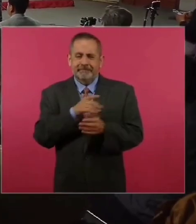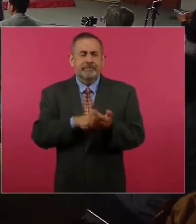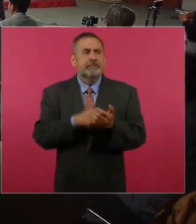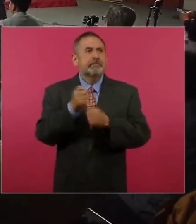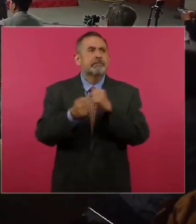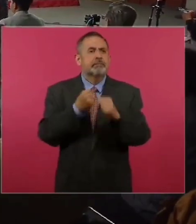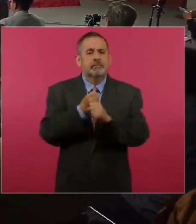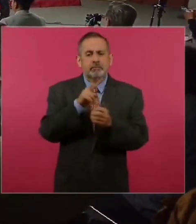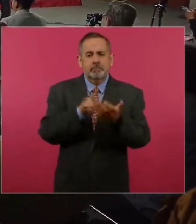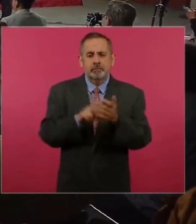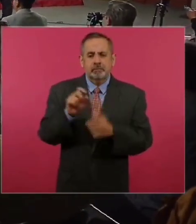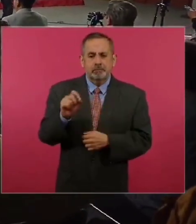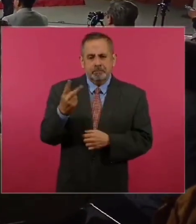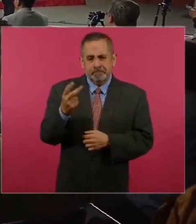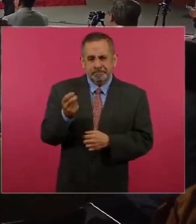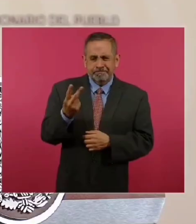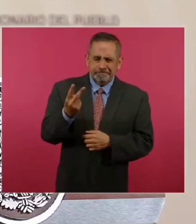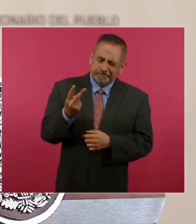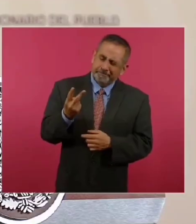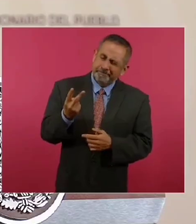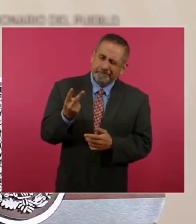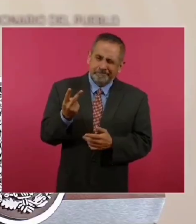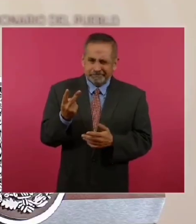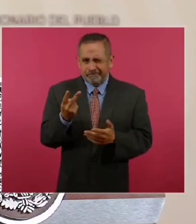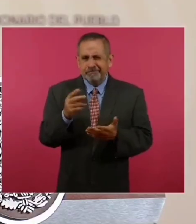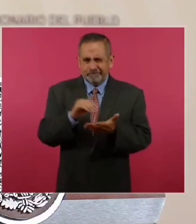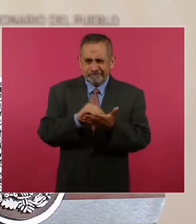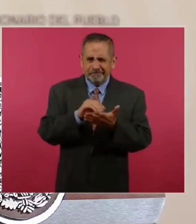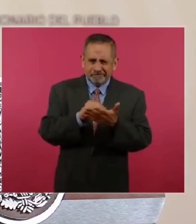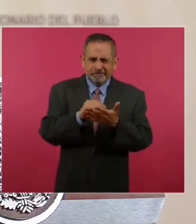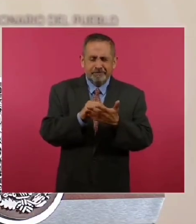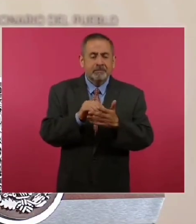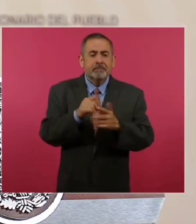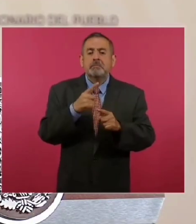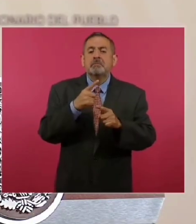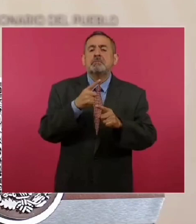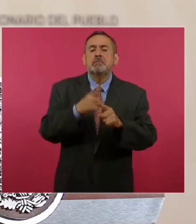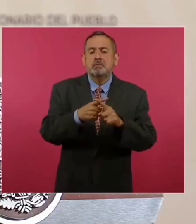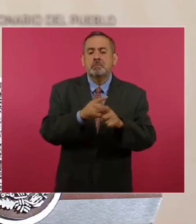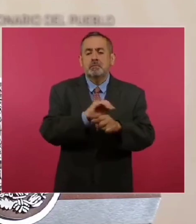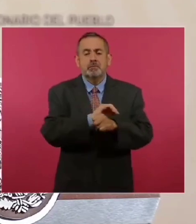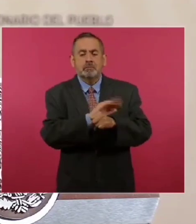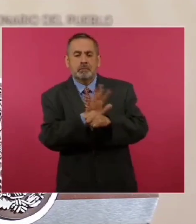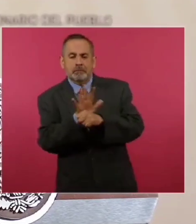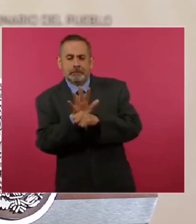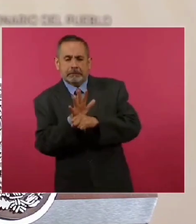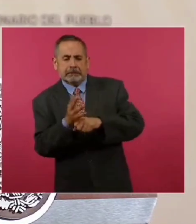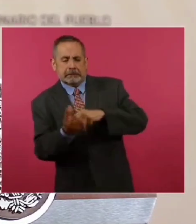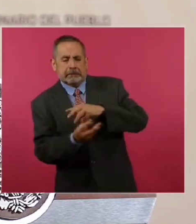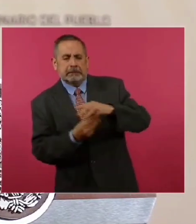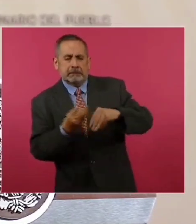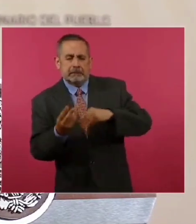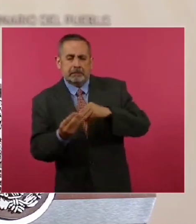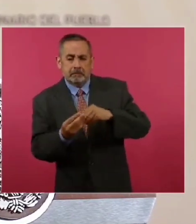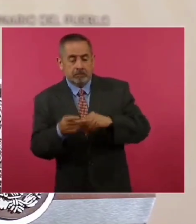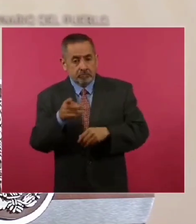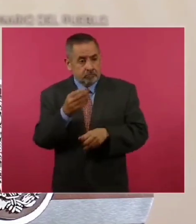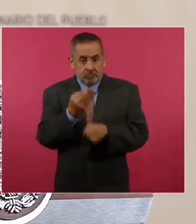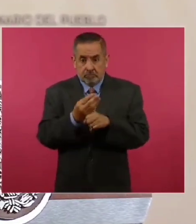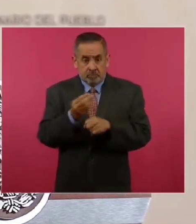22 todavía tenemos los efectos de la pandemia. Sí, por eso es